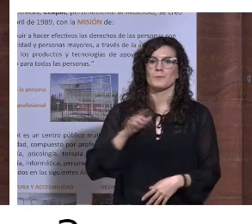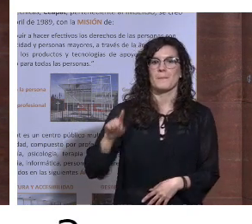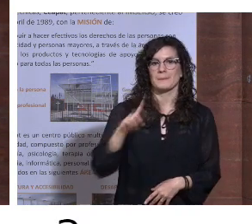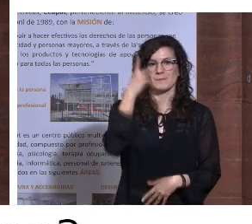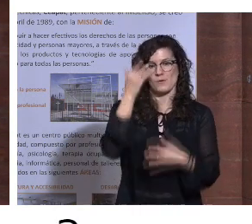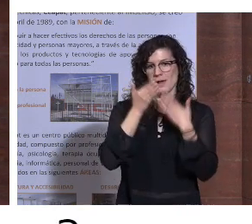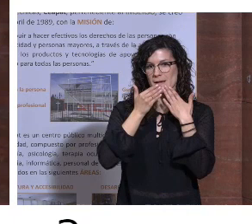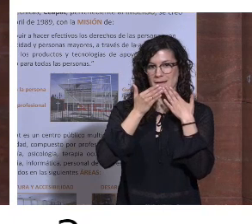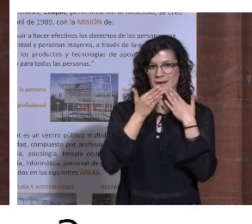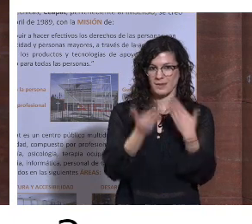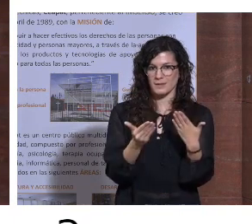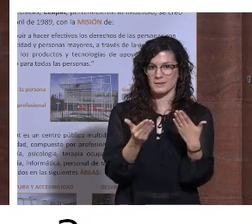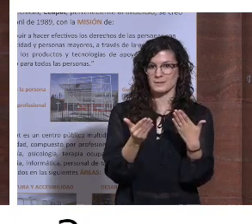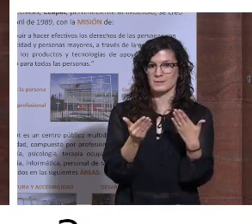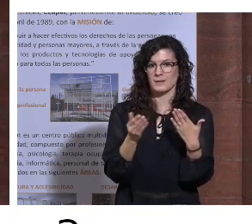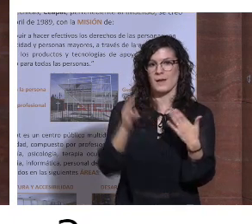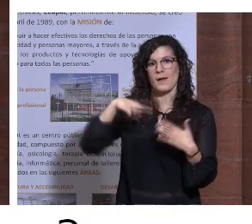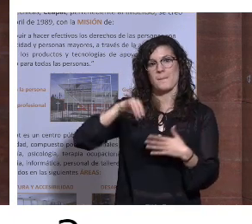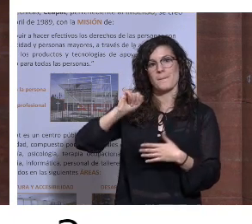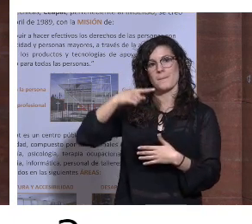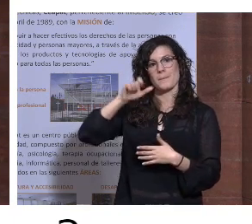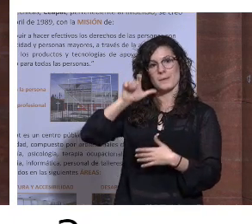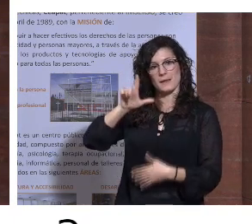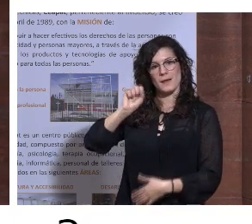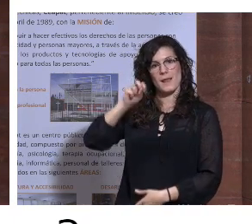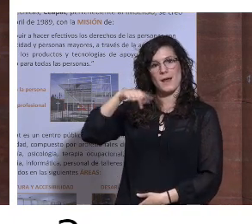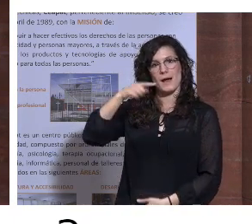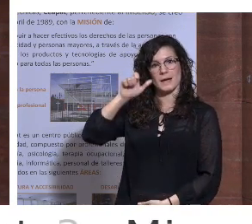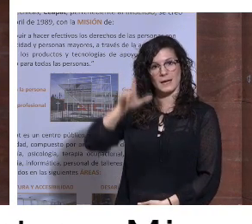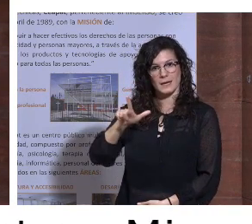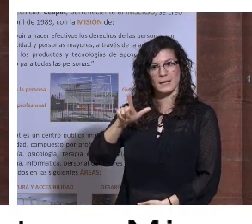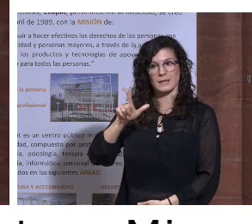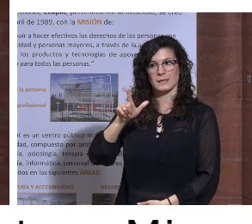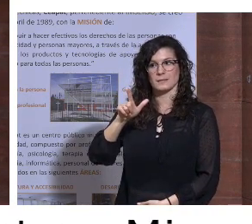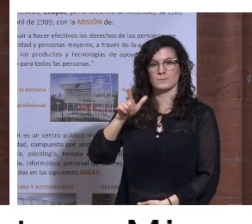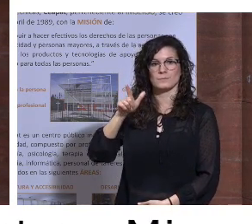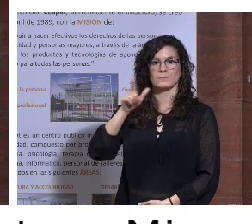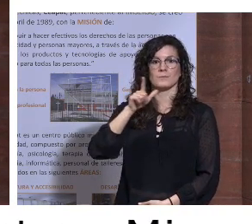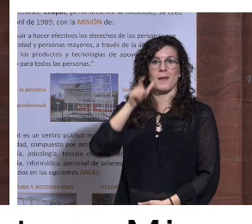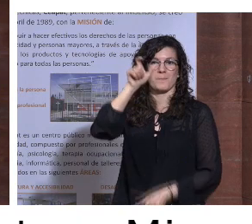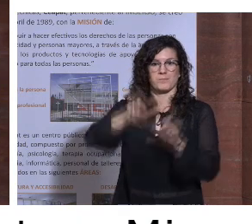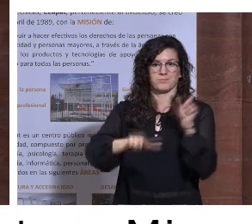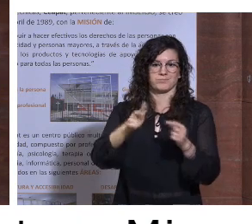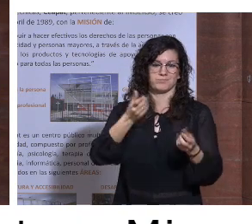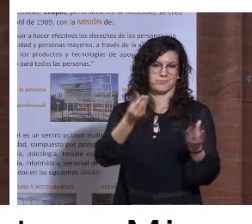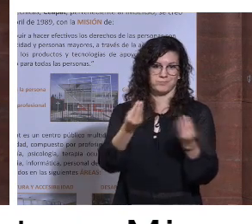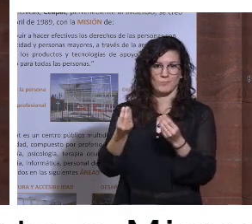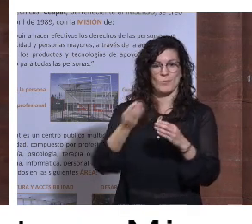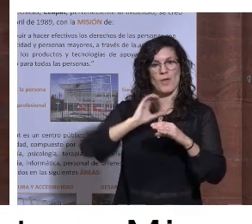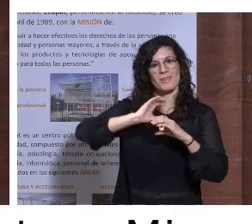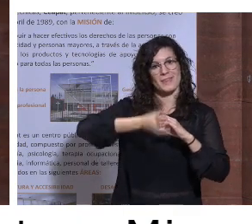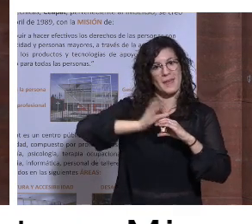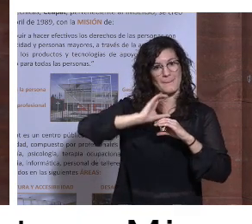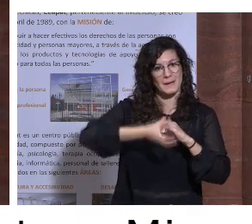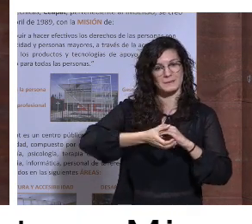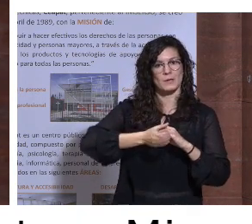agradecimiento a Miguel Ángel, a tanta gente del CEAPAT, por la invitación a